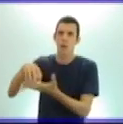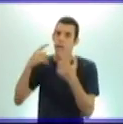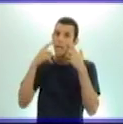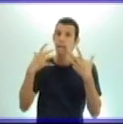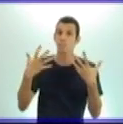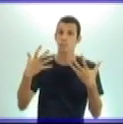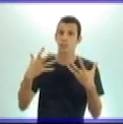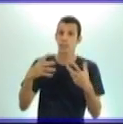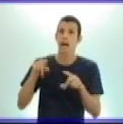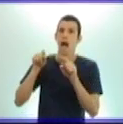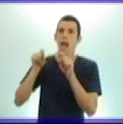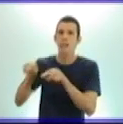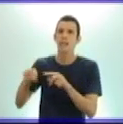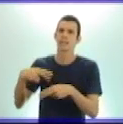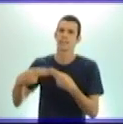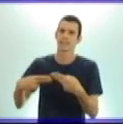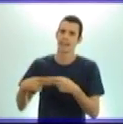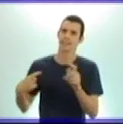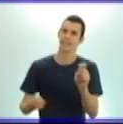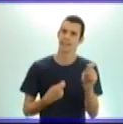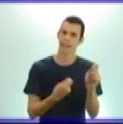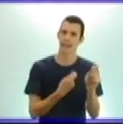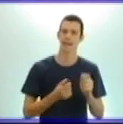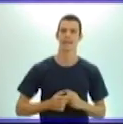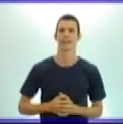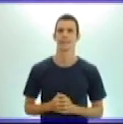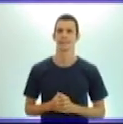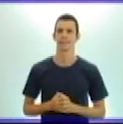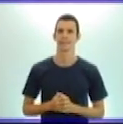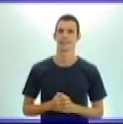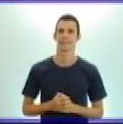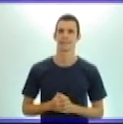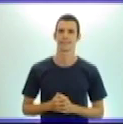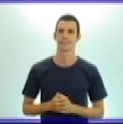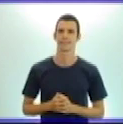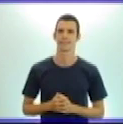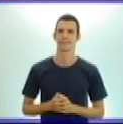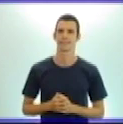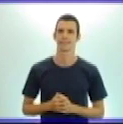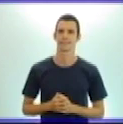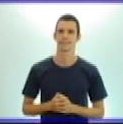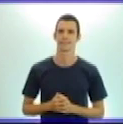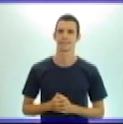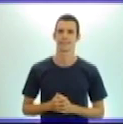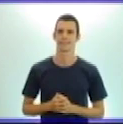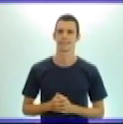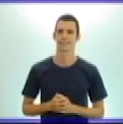Baracoa, Puerto Padre, Palma Soriano.